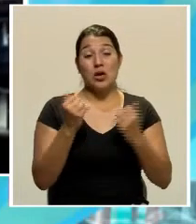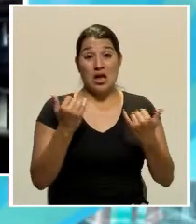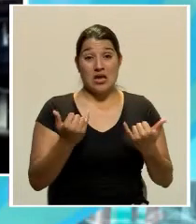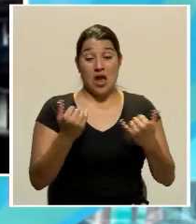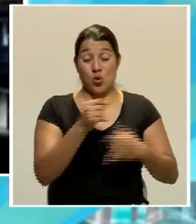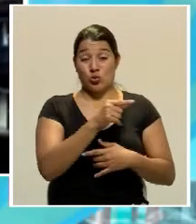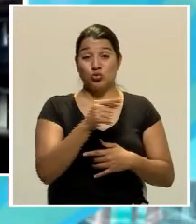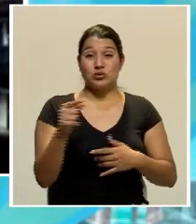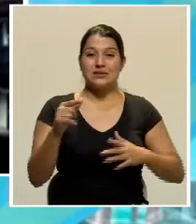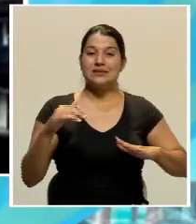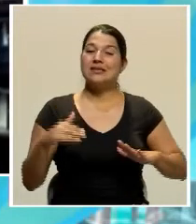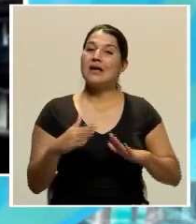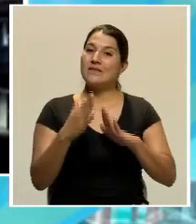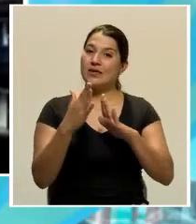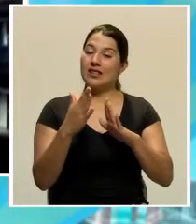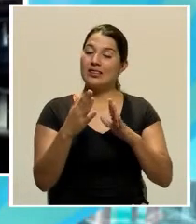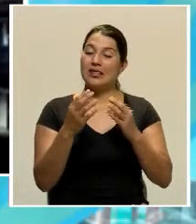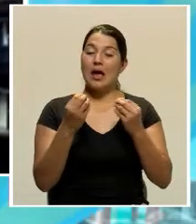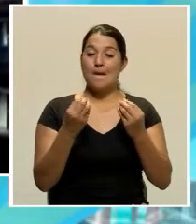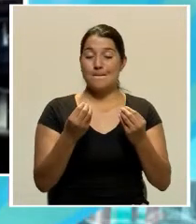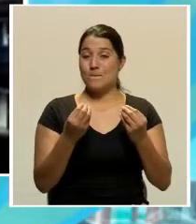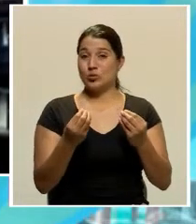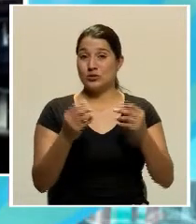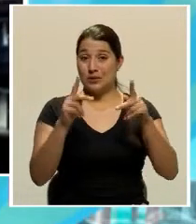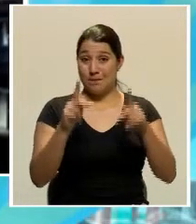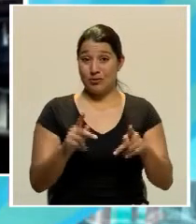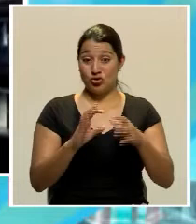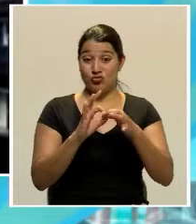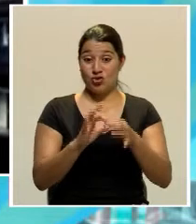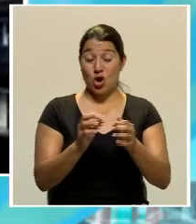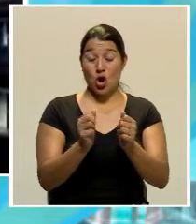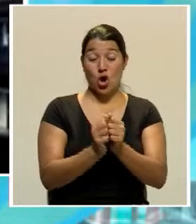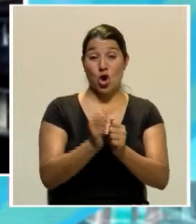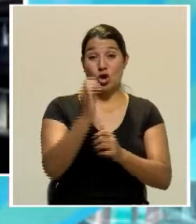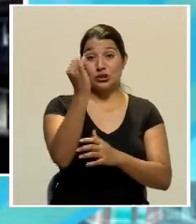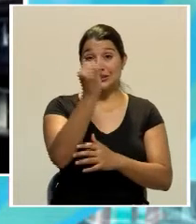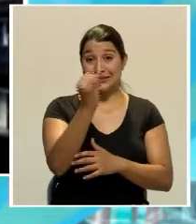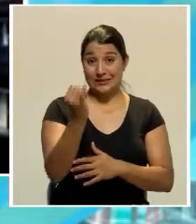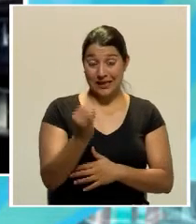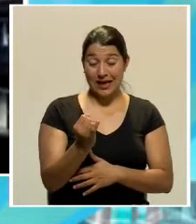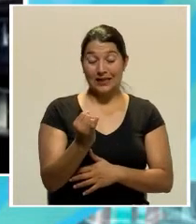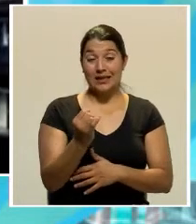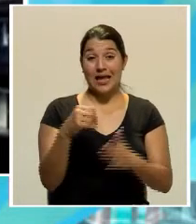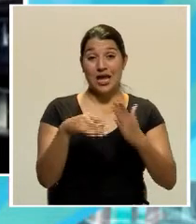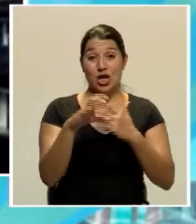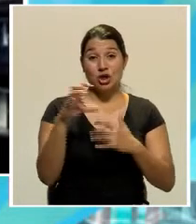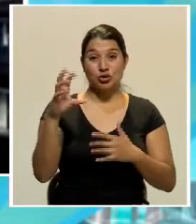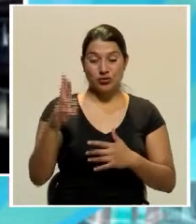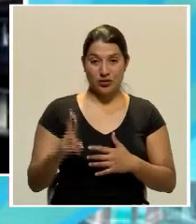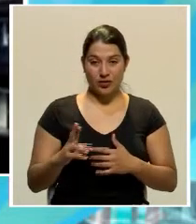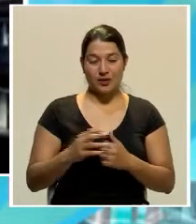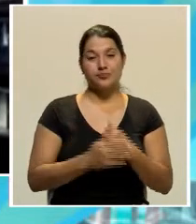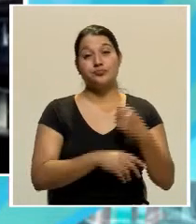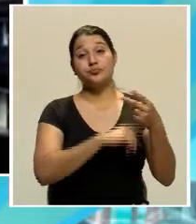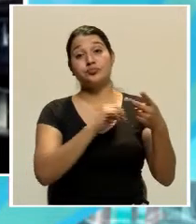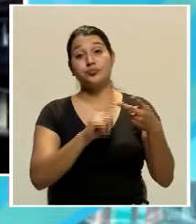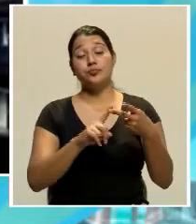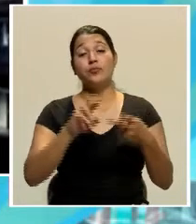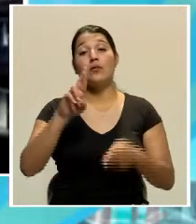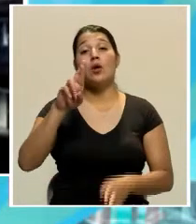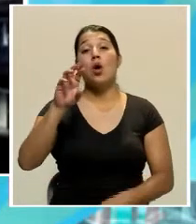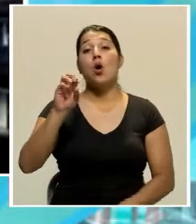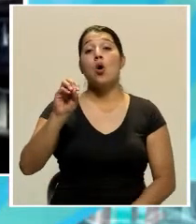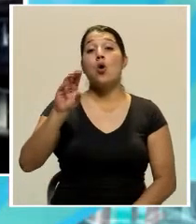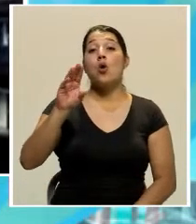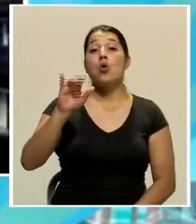están atravesando muchísimos artistas en el país. Rocío,